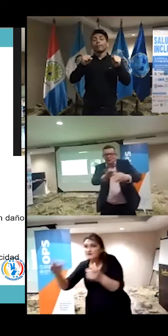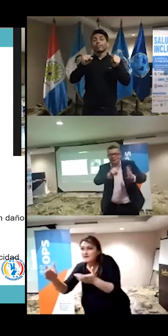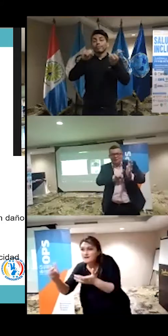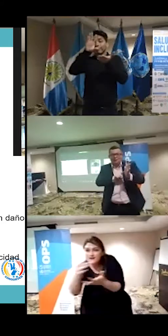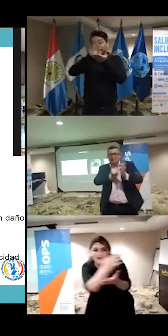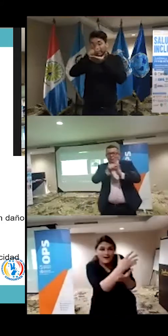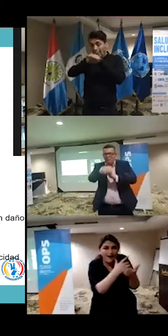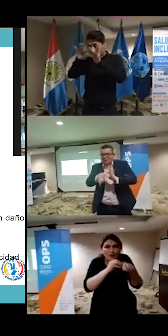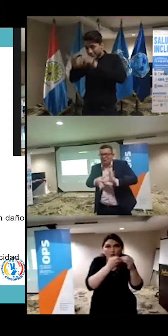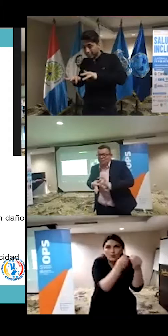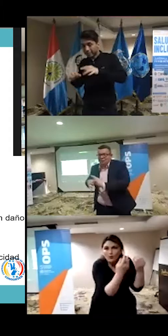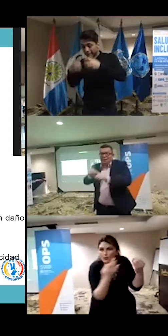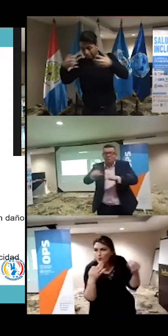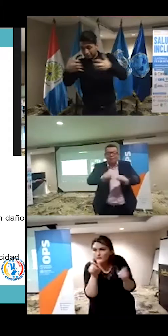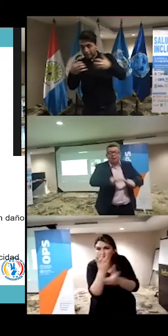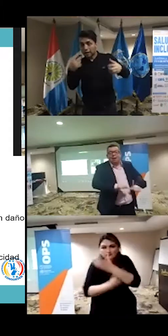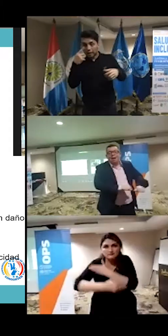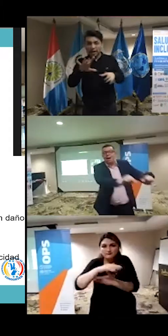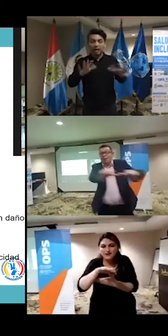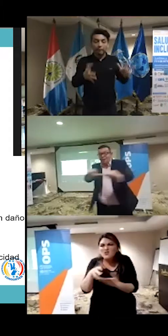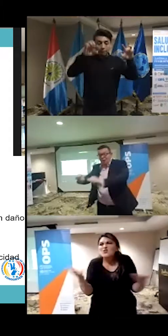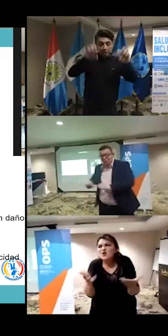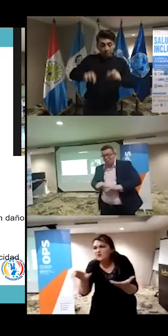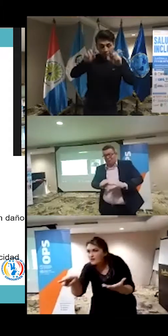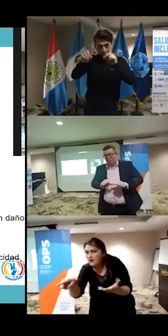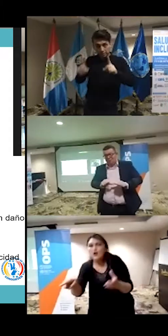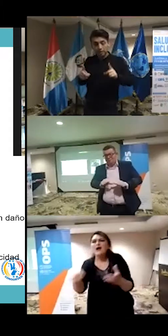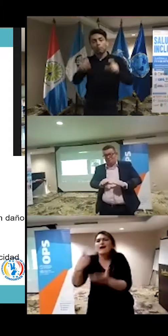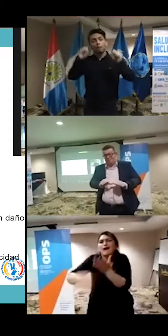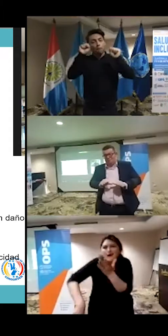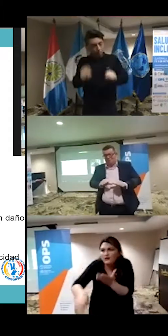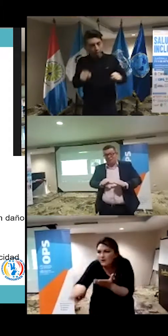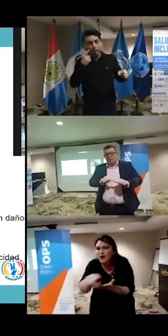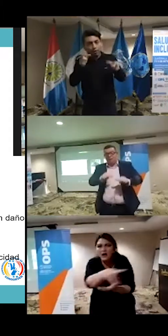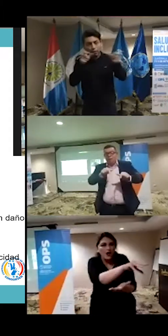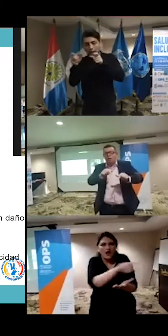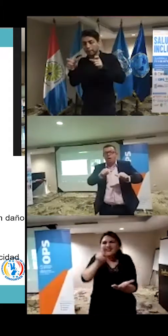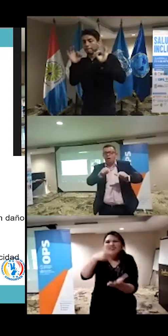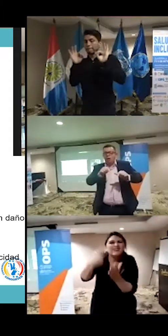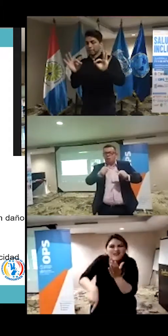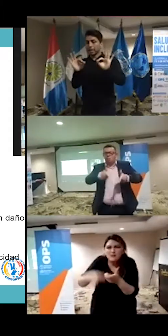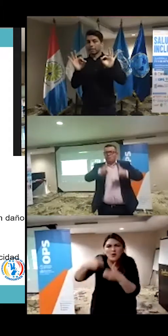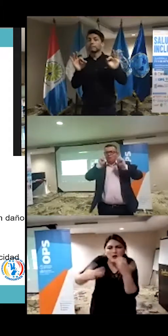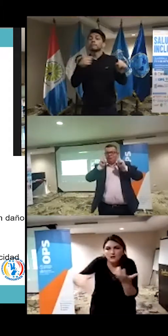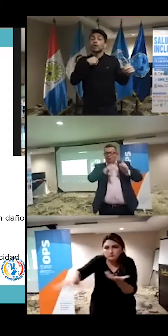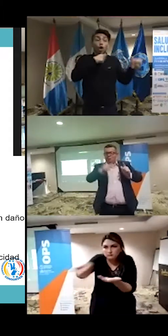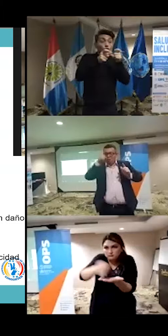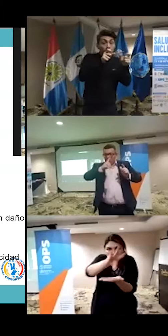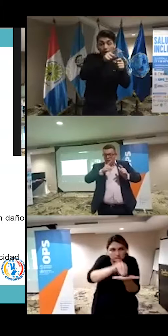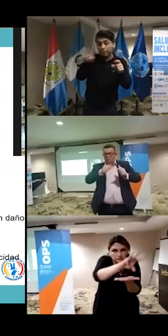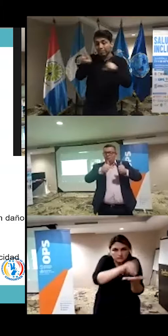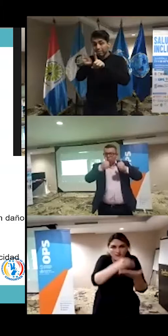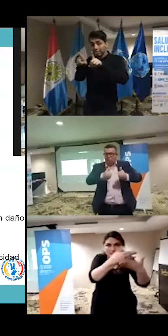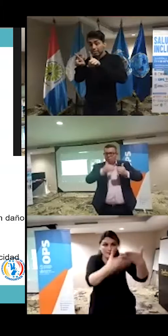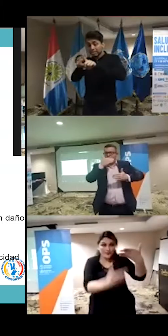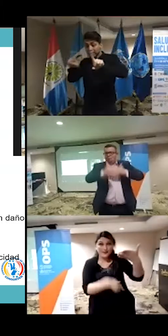y generamos realmente la identificación de personas con discapacidad, nos permite coordinar mucho mejor. La coordinación de los diferentes actores